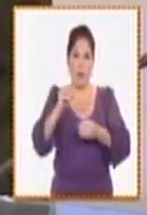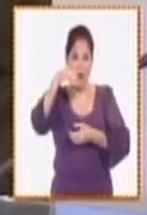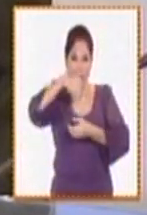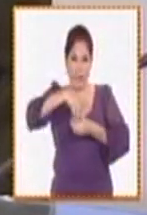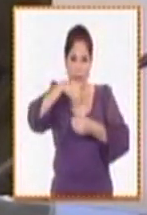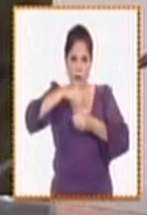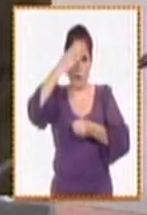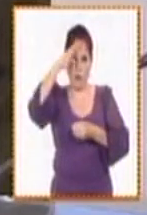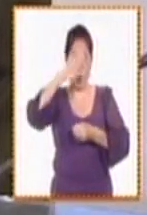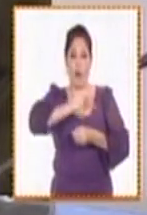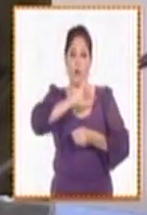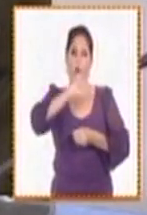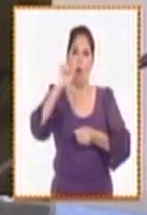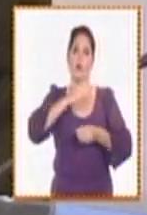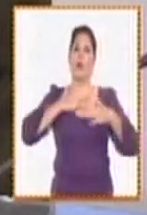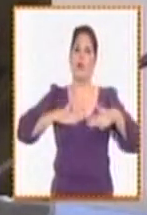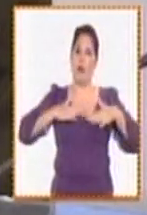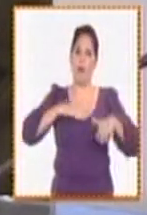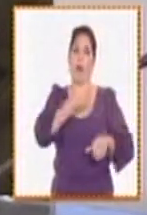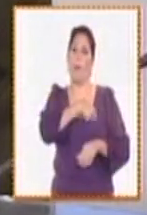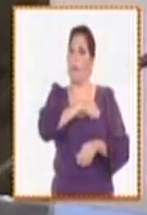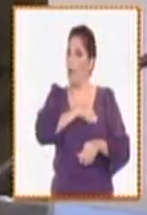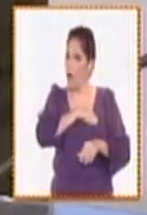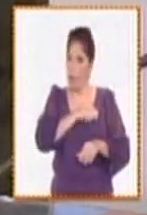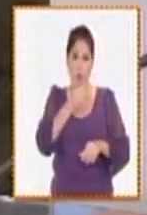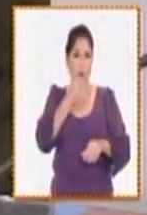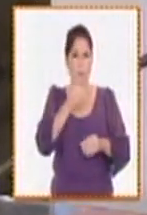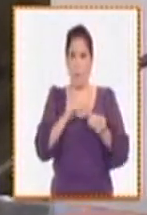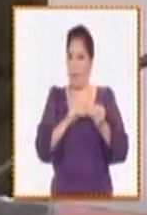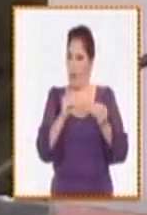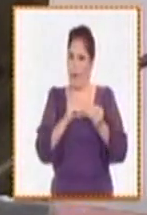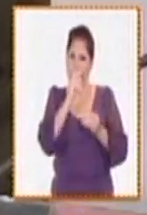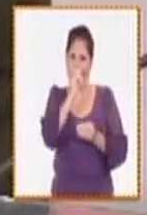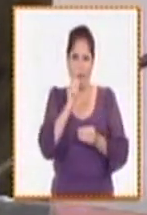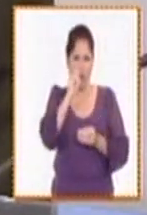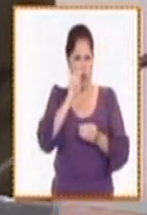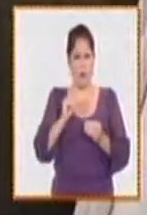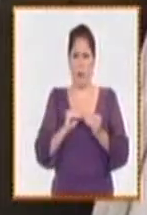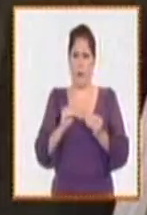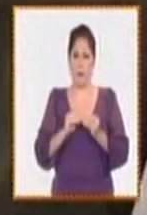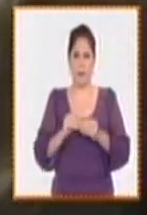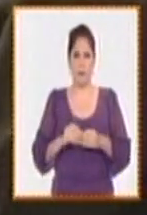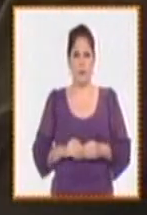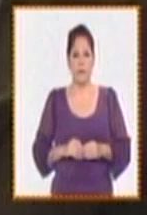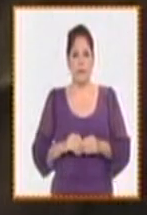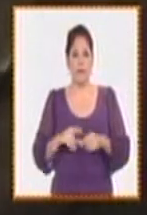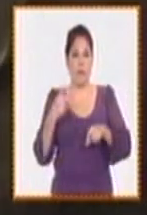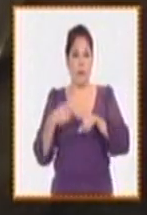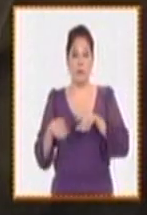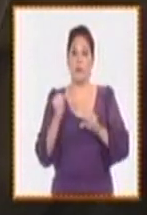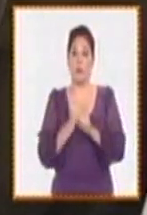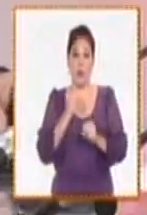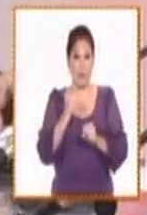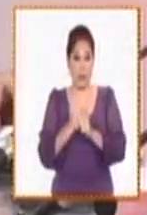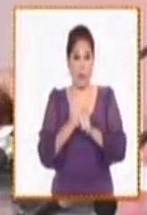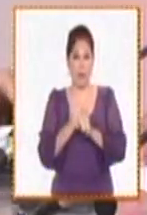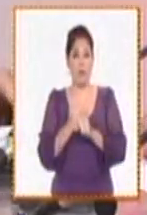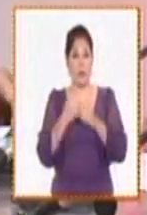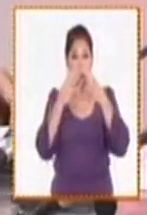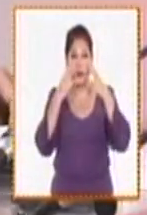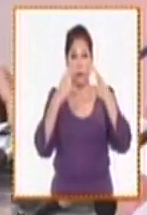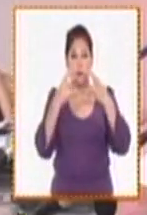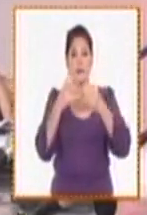que hemos logrado y que tanto se merece nuestro pueblo y en particular nuestra juventud. Una labor sin duda